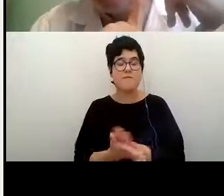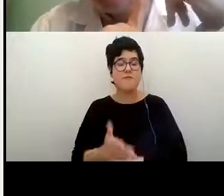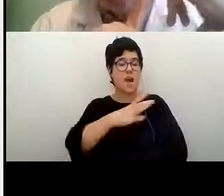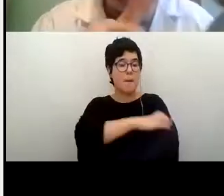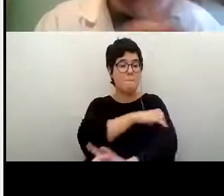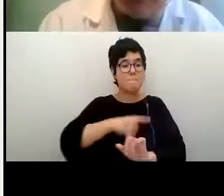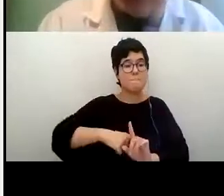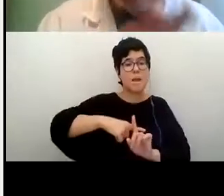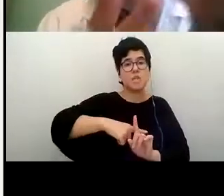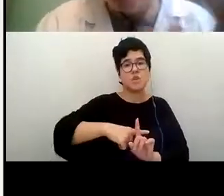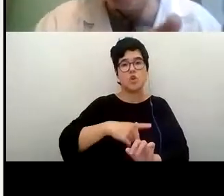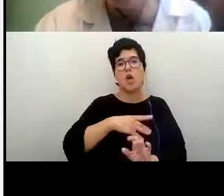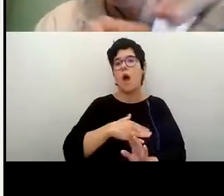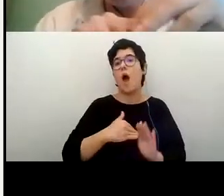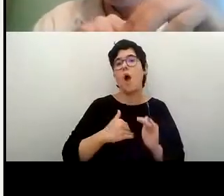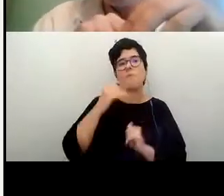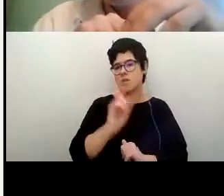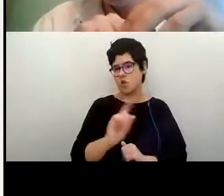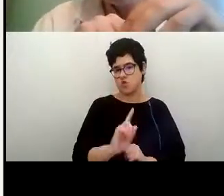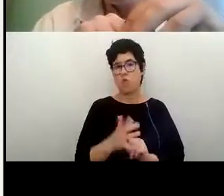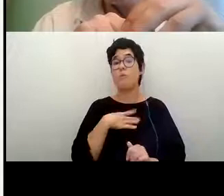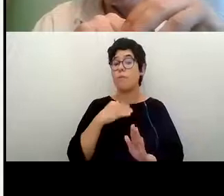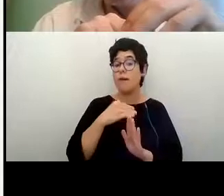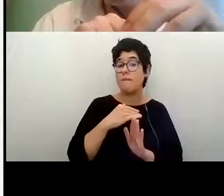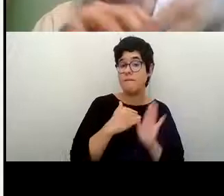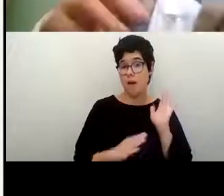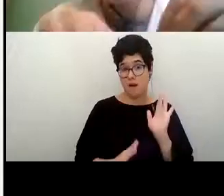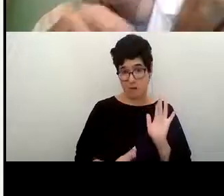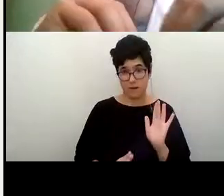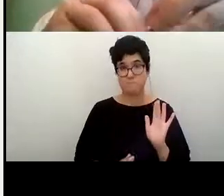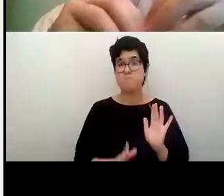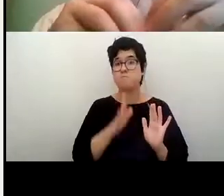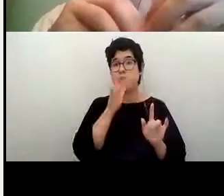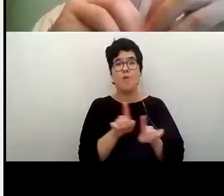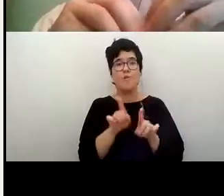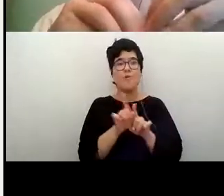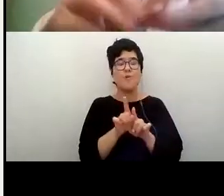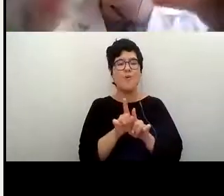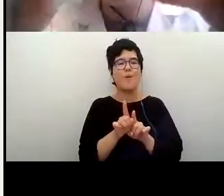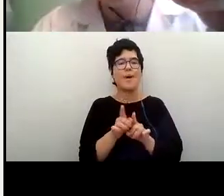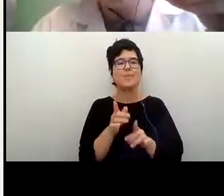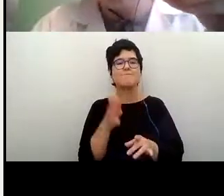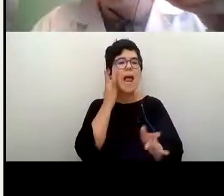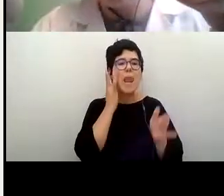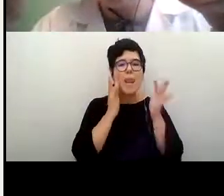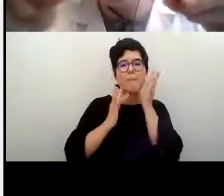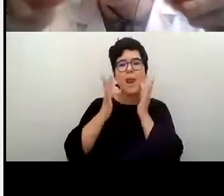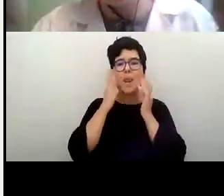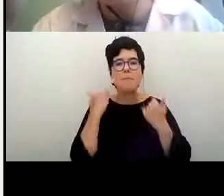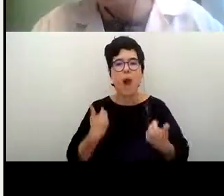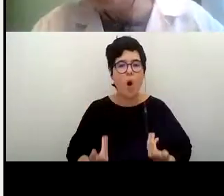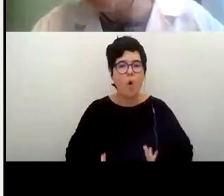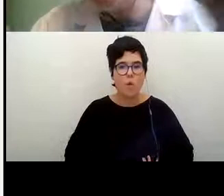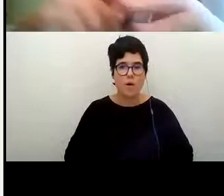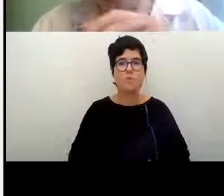la puede disminuir relativamente, porque como efecto depurativo que tiene, lo que va a hacer sobre todo es, va a tener un